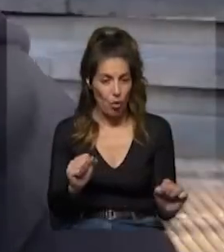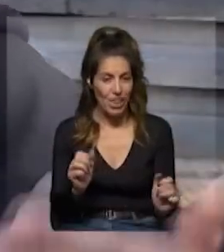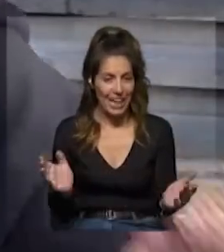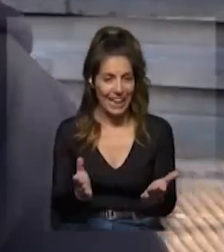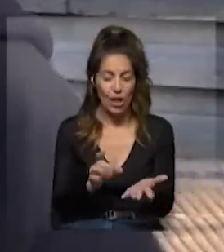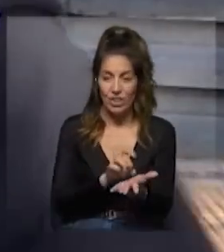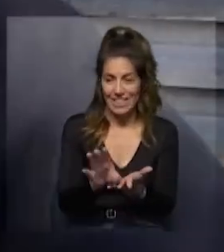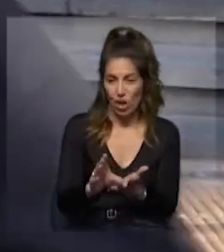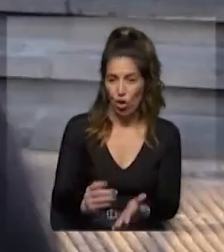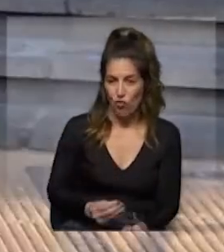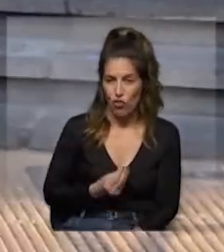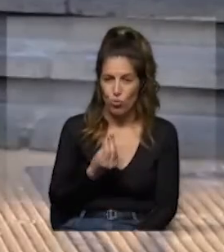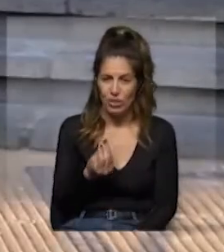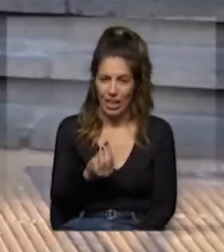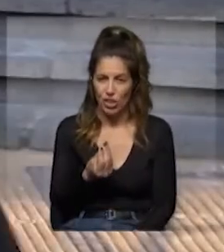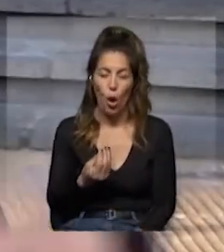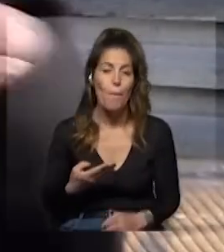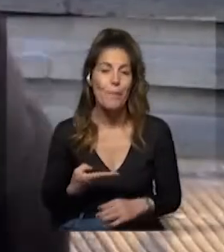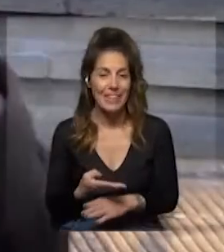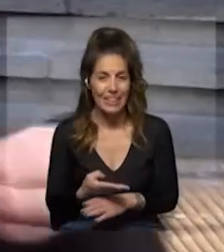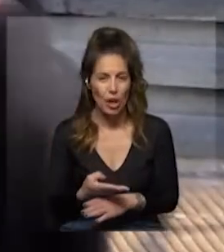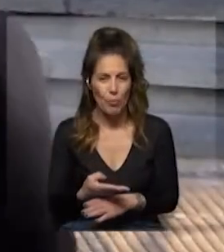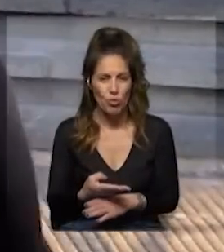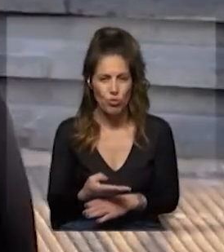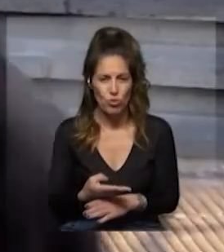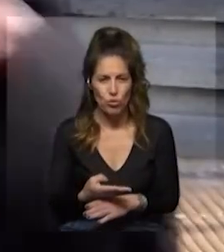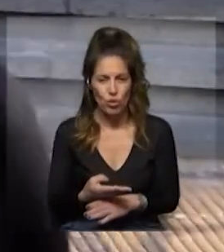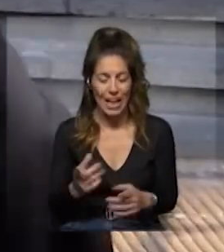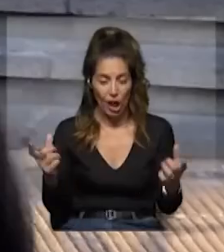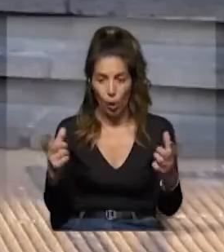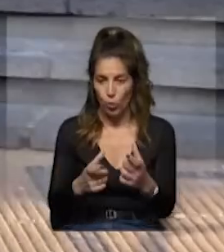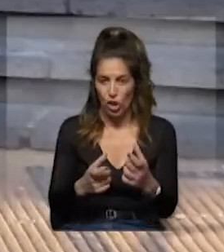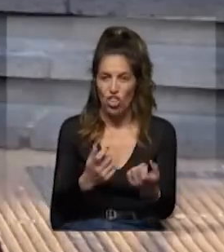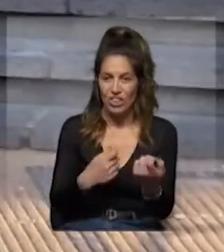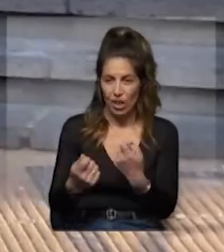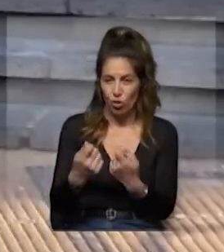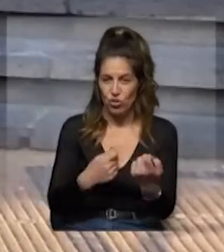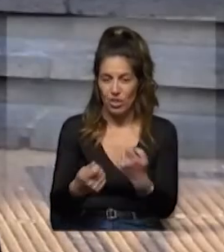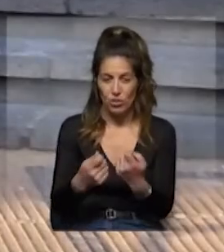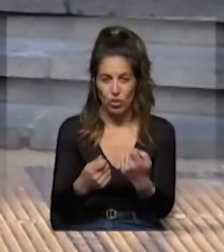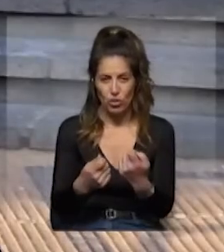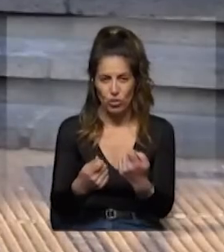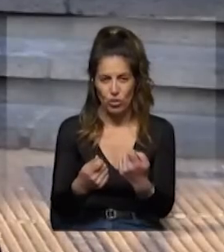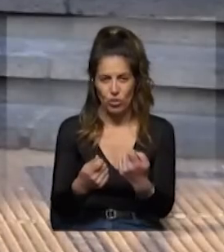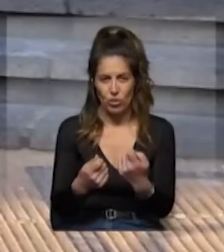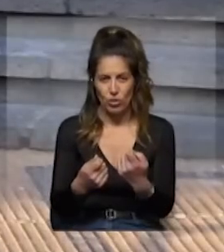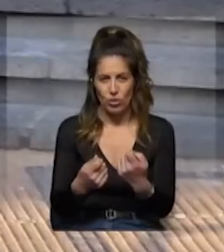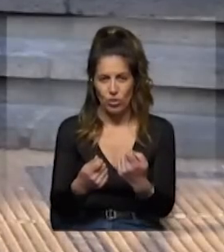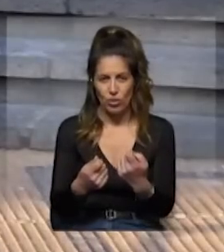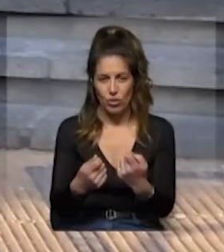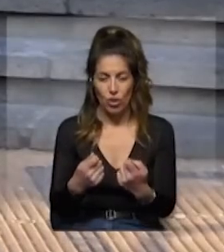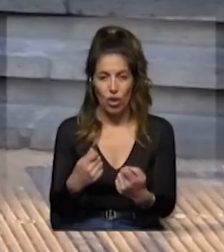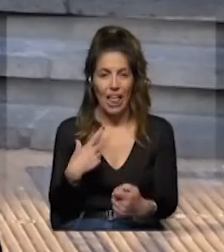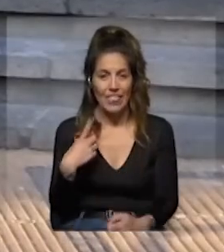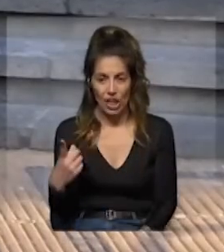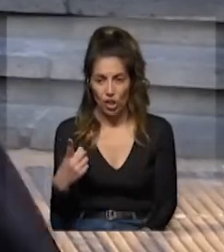desalojo voluntario pedíamos una reunión de negociación con la Licenciada Jennifer cherro